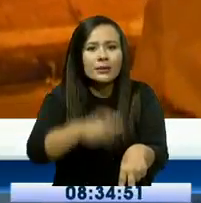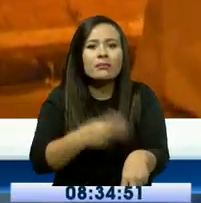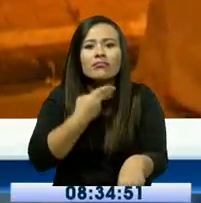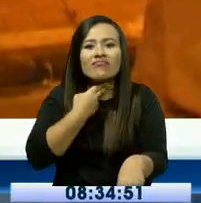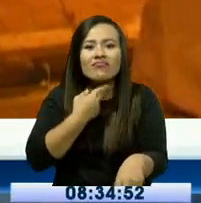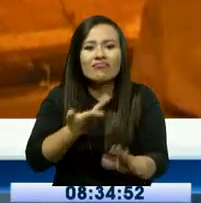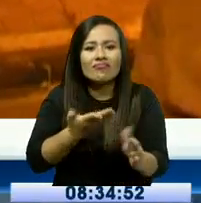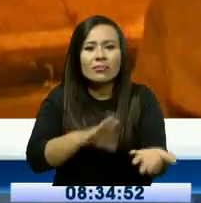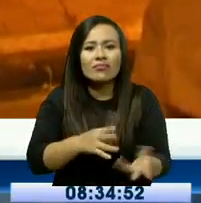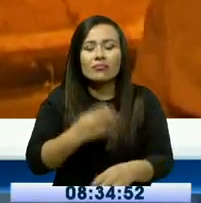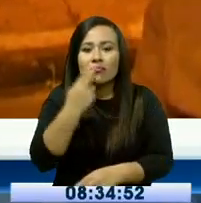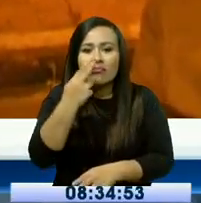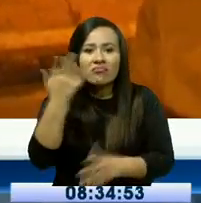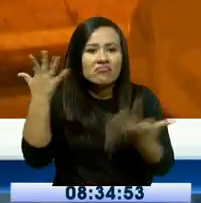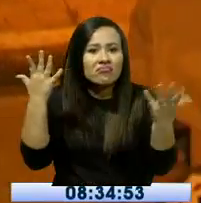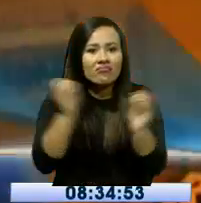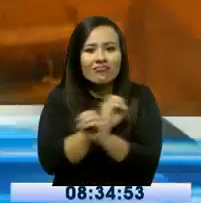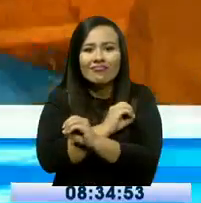no había respuesta